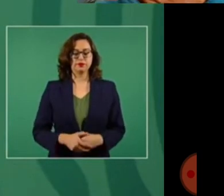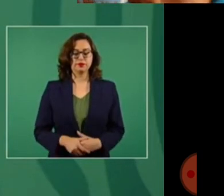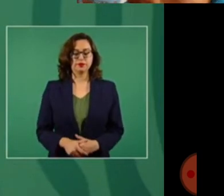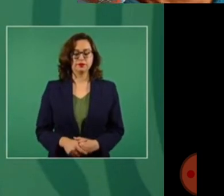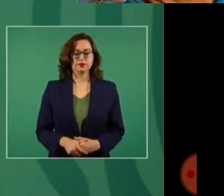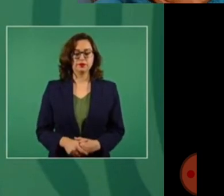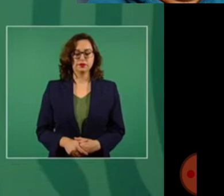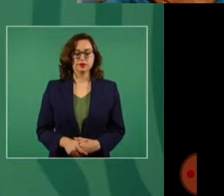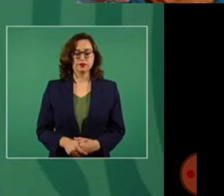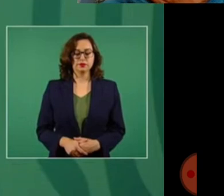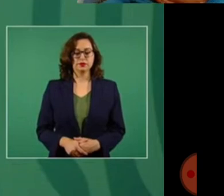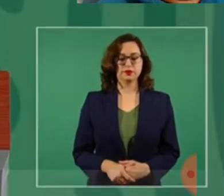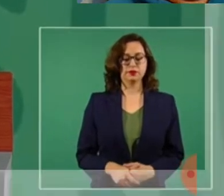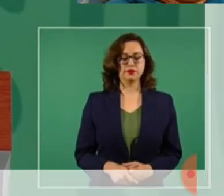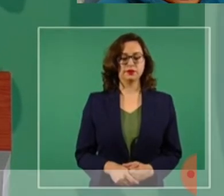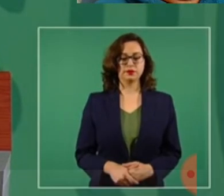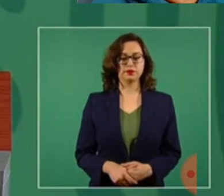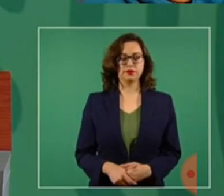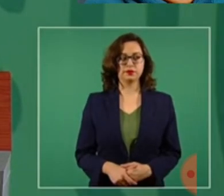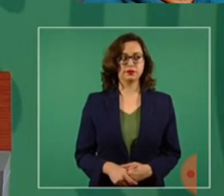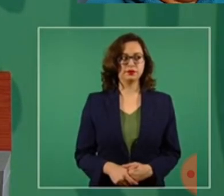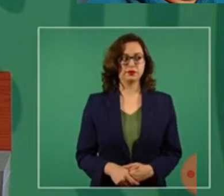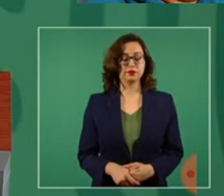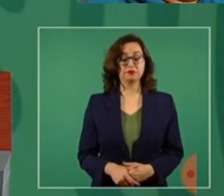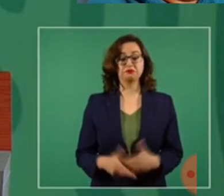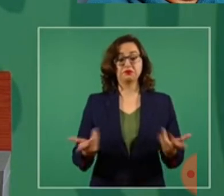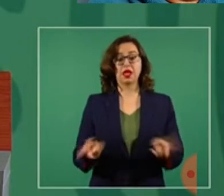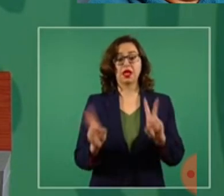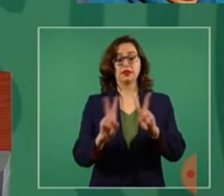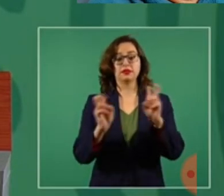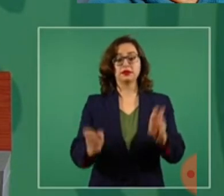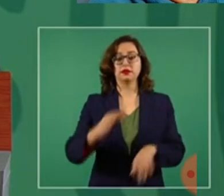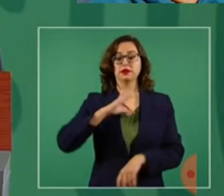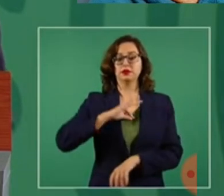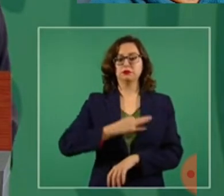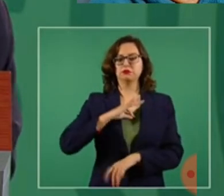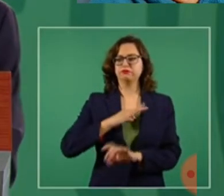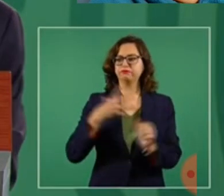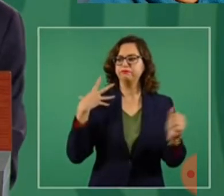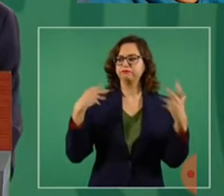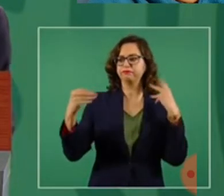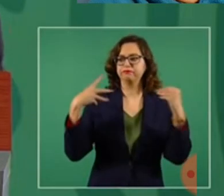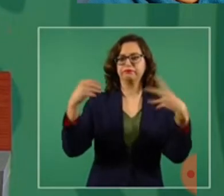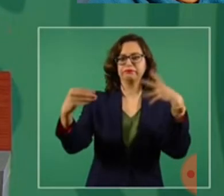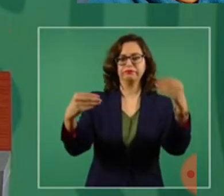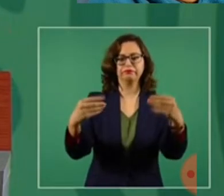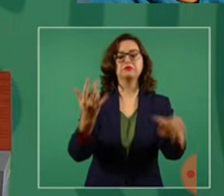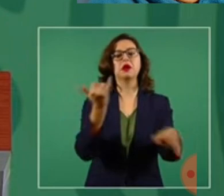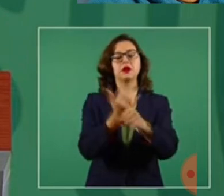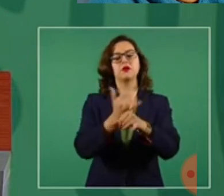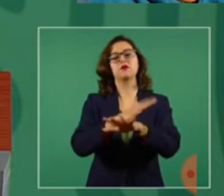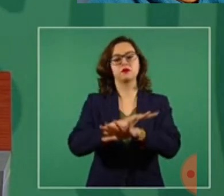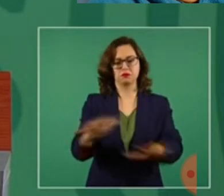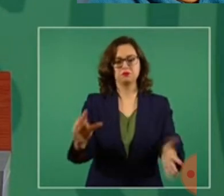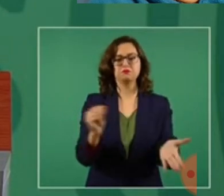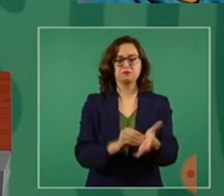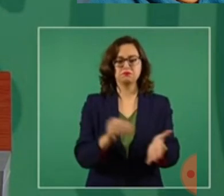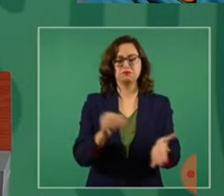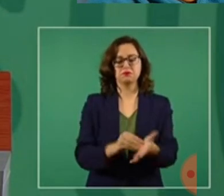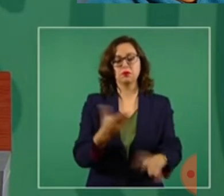informando, orientando sobre la pandemia, que tengamos todos